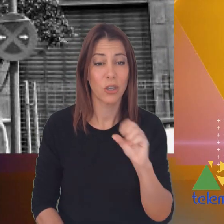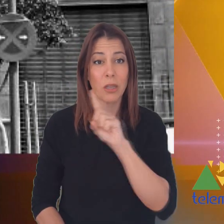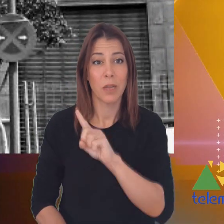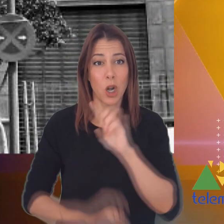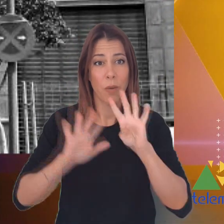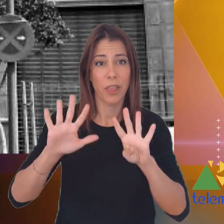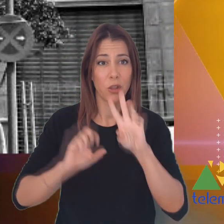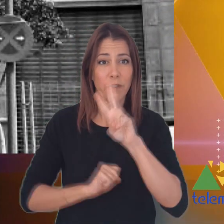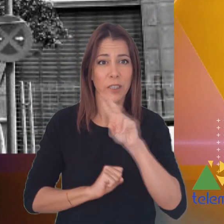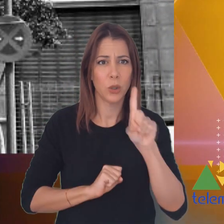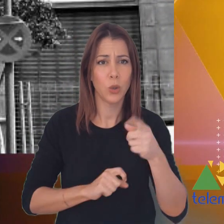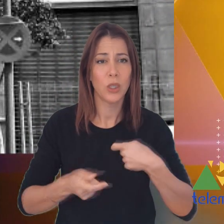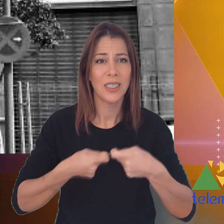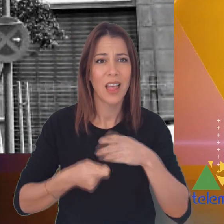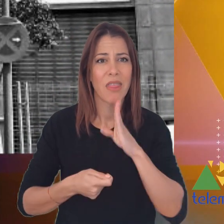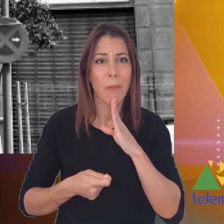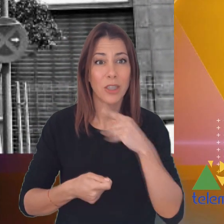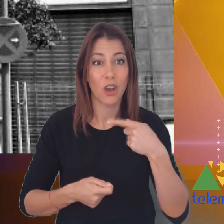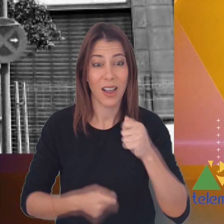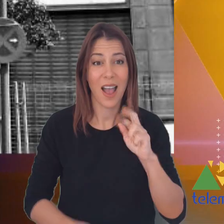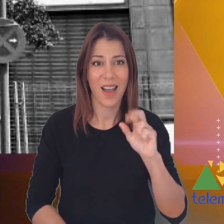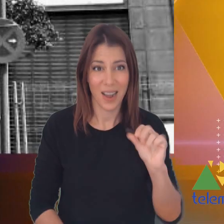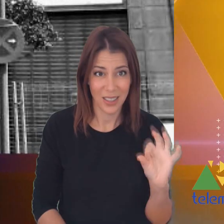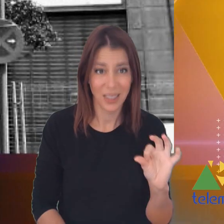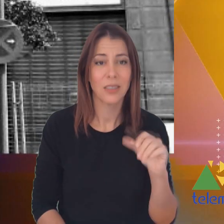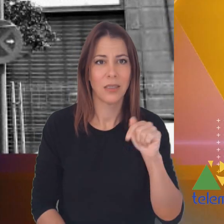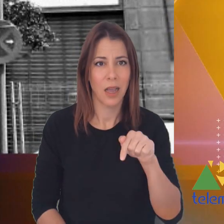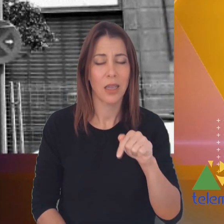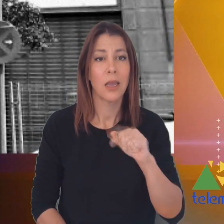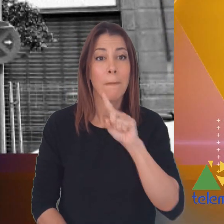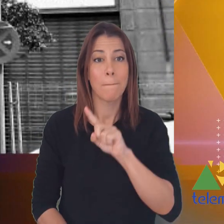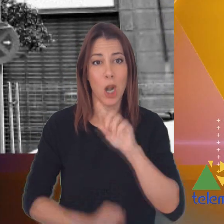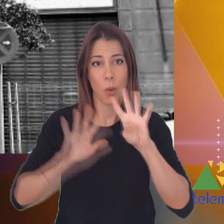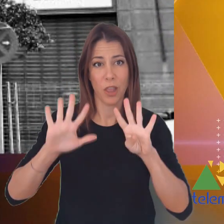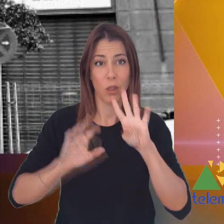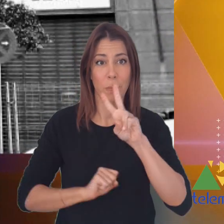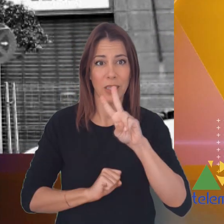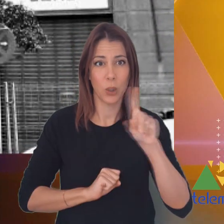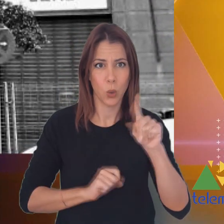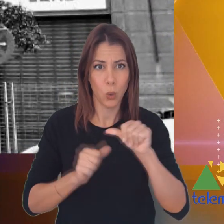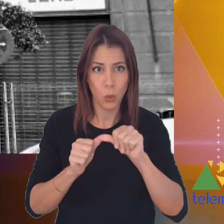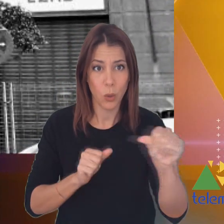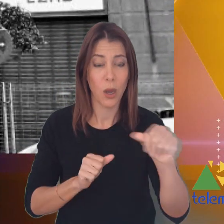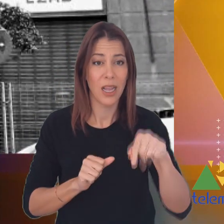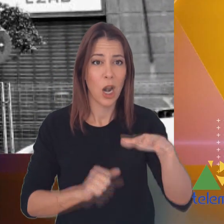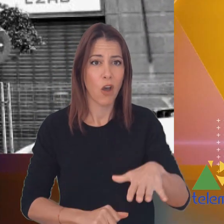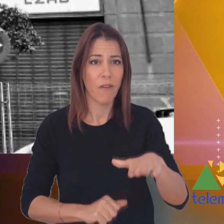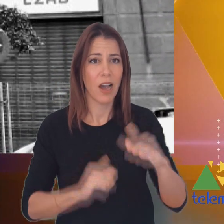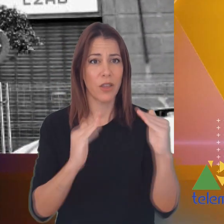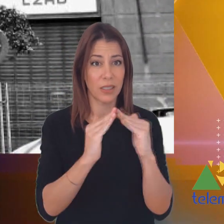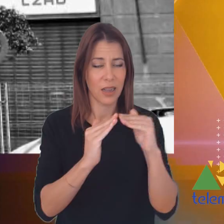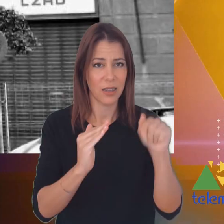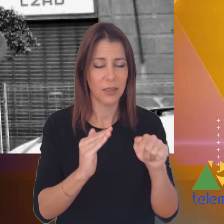1921 estuvo la tienda de zapatos Gras. La zapatería Gras estuvo aquí desde 1921, en los bajos de esta casa, que era los Fernández